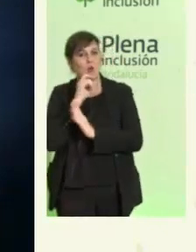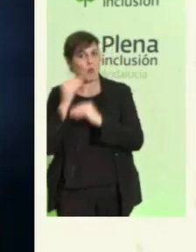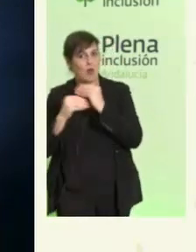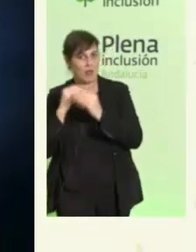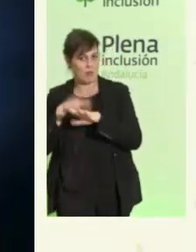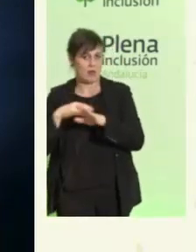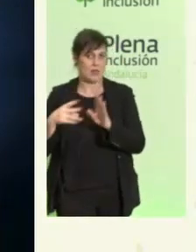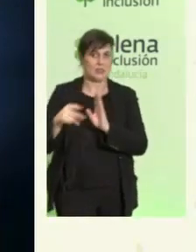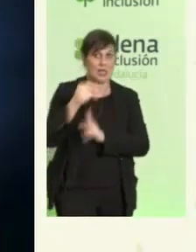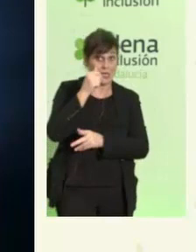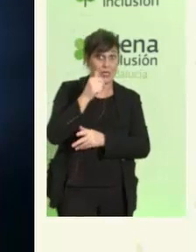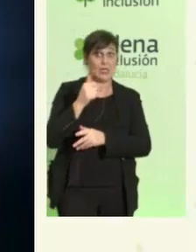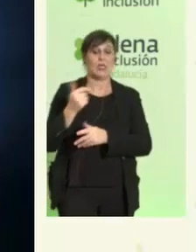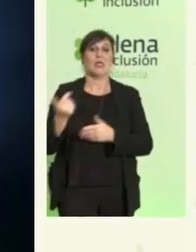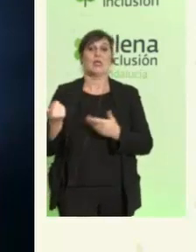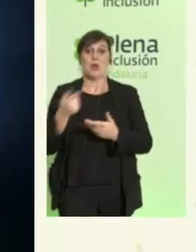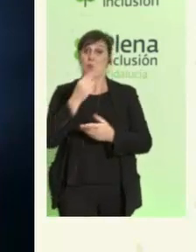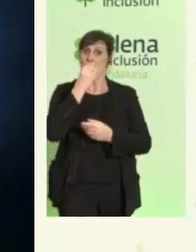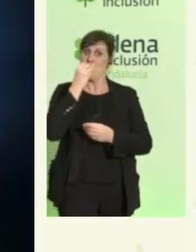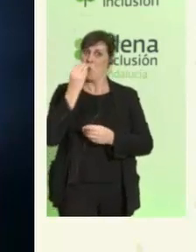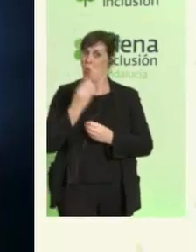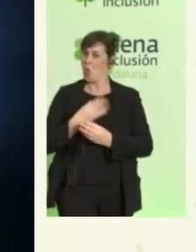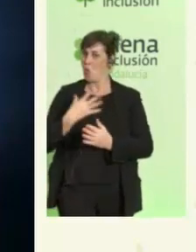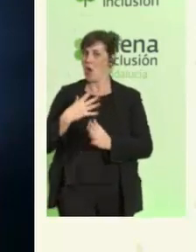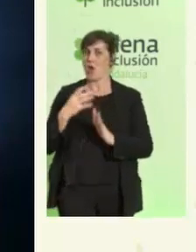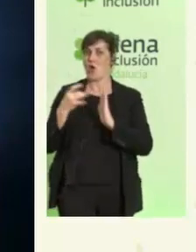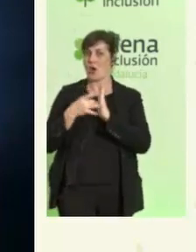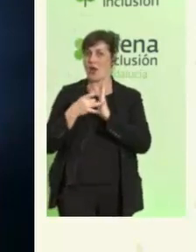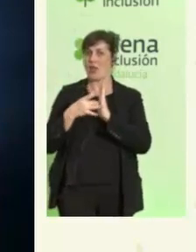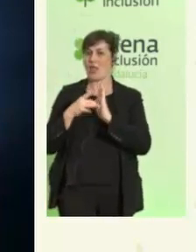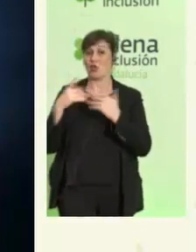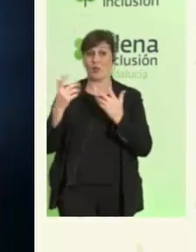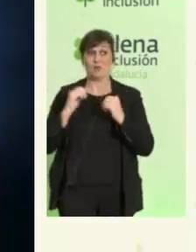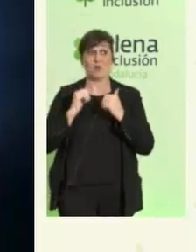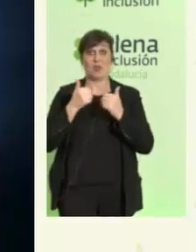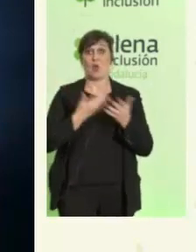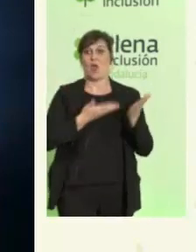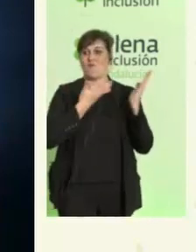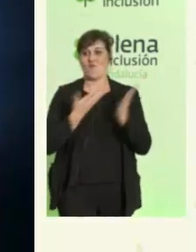Y era tan bueno que empezaron a invitarle